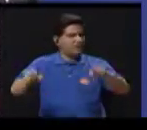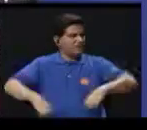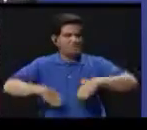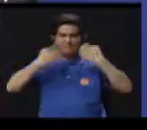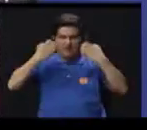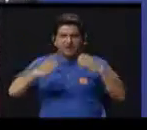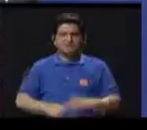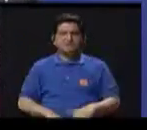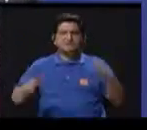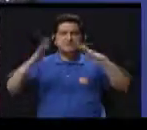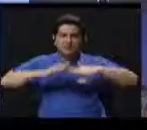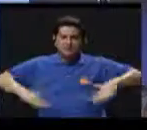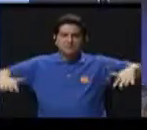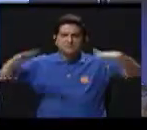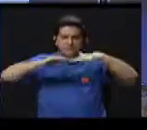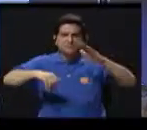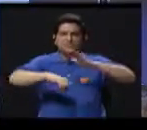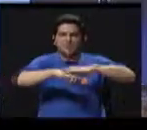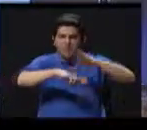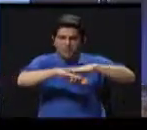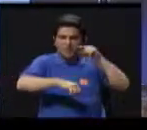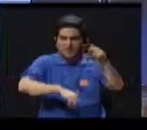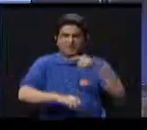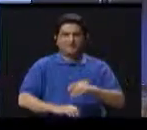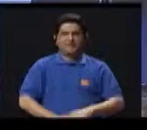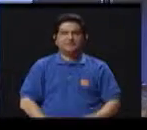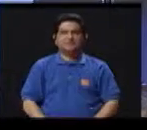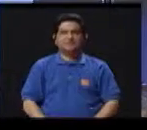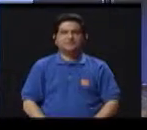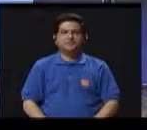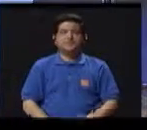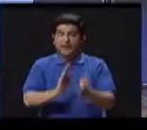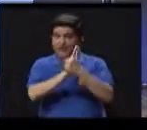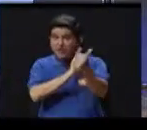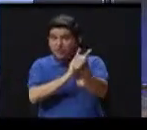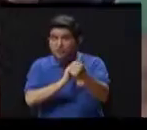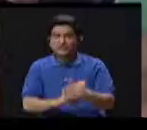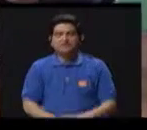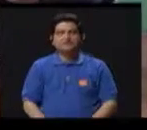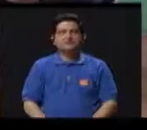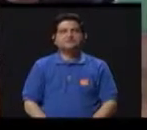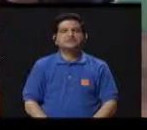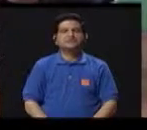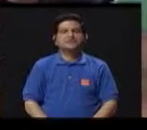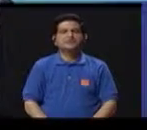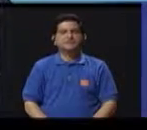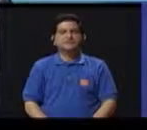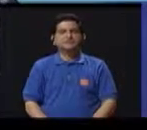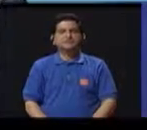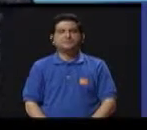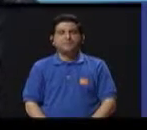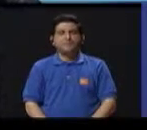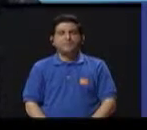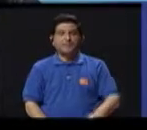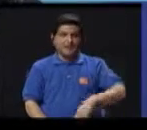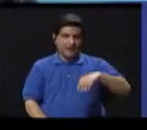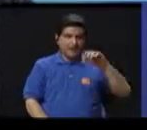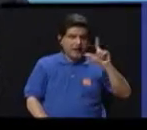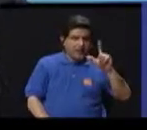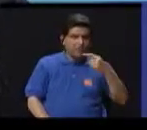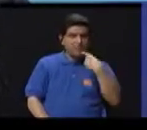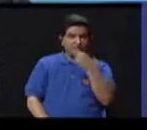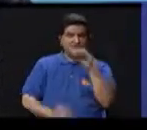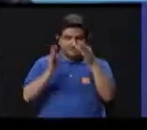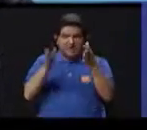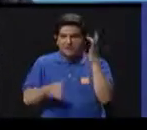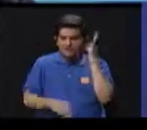diferencias. Si está en un espacio que permite eso. Exacto. Lo potencia. Laura, decía la profesora